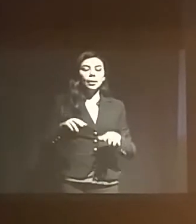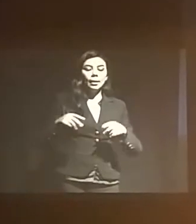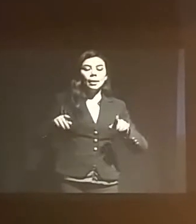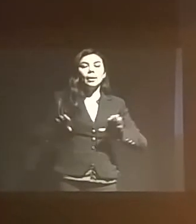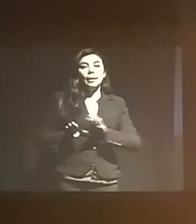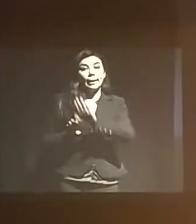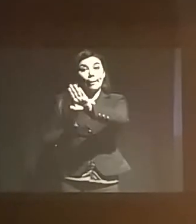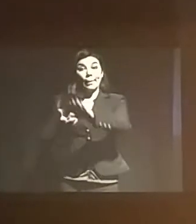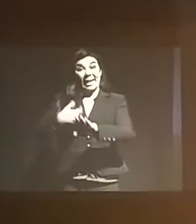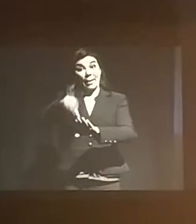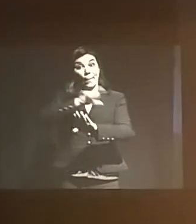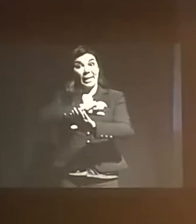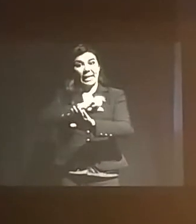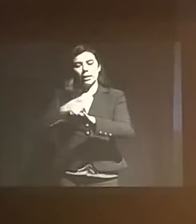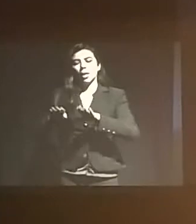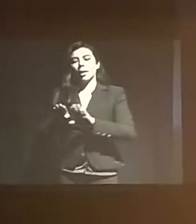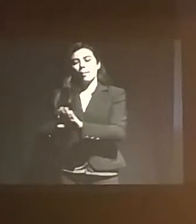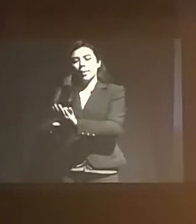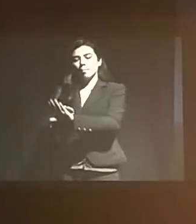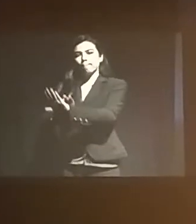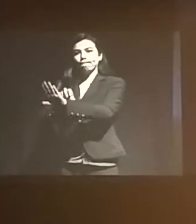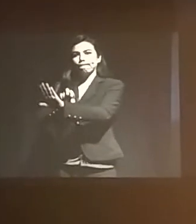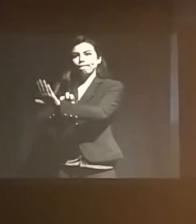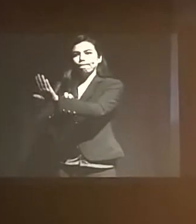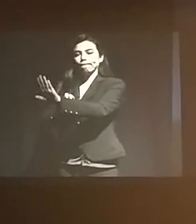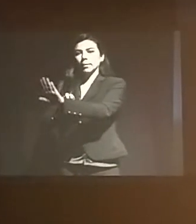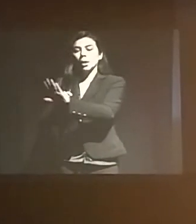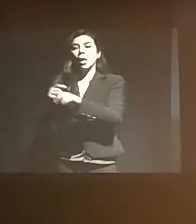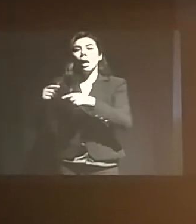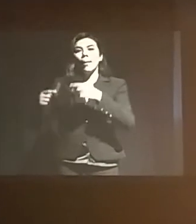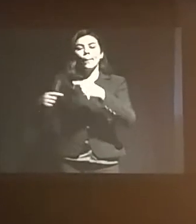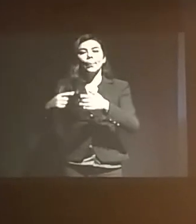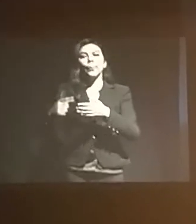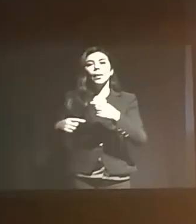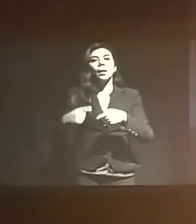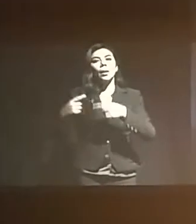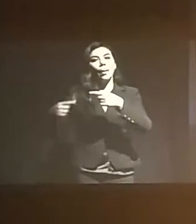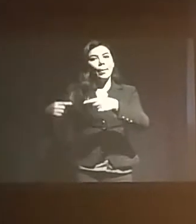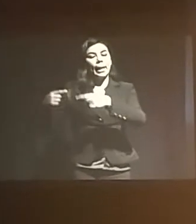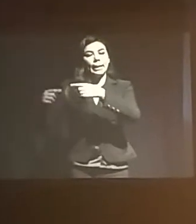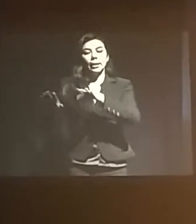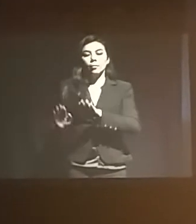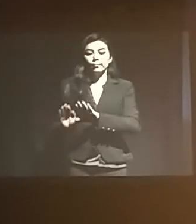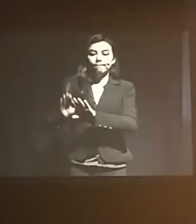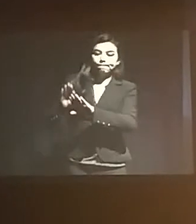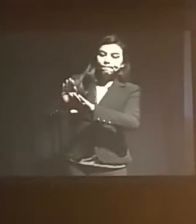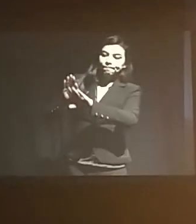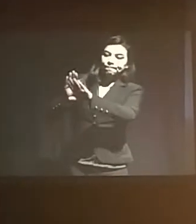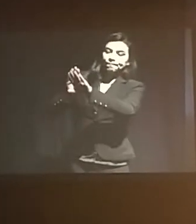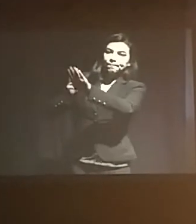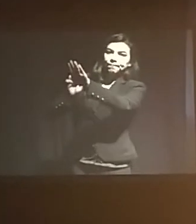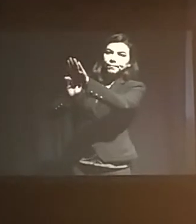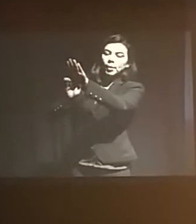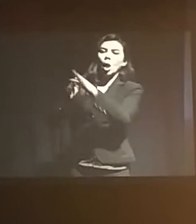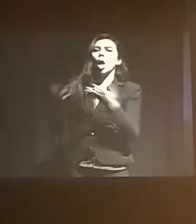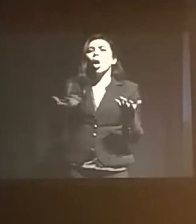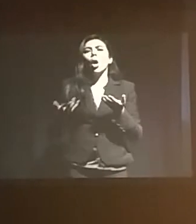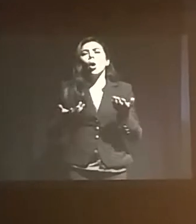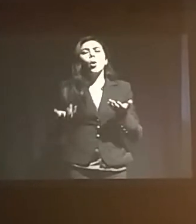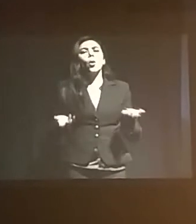en España. Hay un tema con las rampas mecánicas en cuanto a la seguridad, pero ahí es donde viene, ¿cómo es el ajuste? O